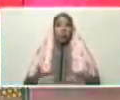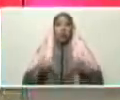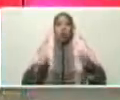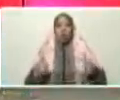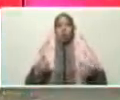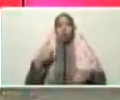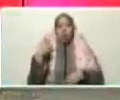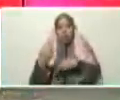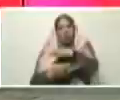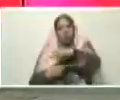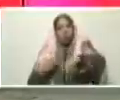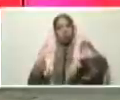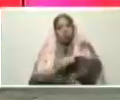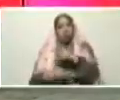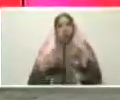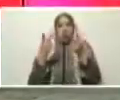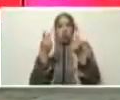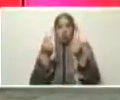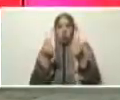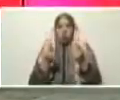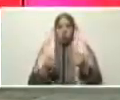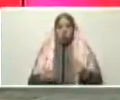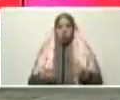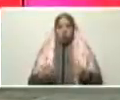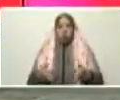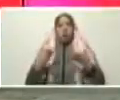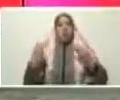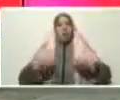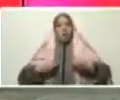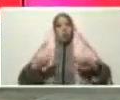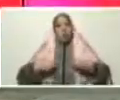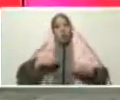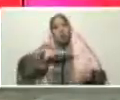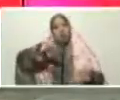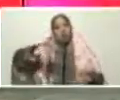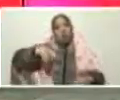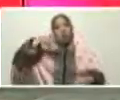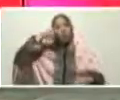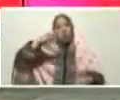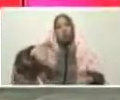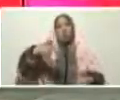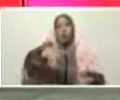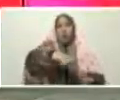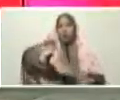recuperación de la economía real y de la vida de nuestro pueblo